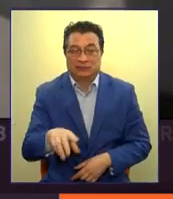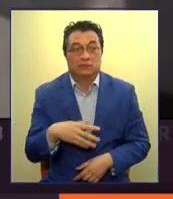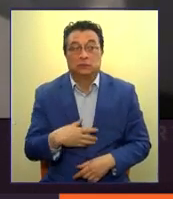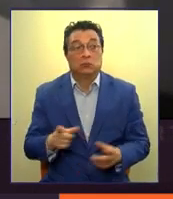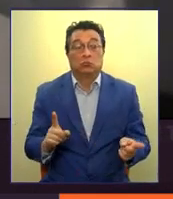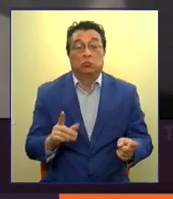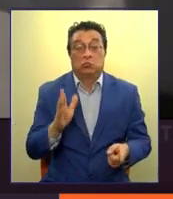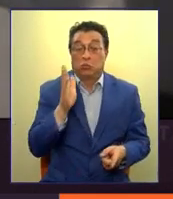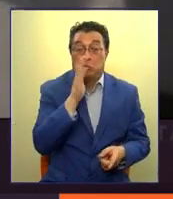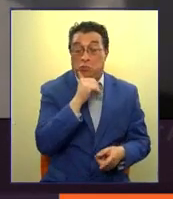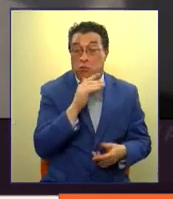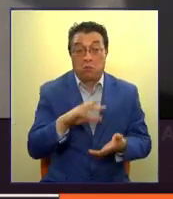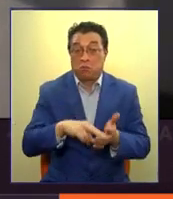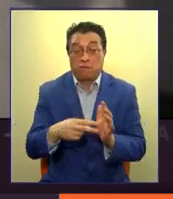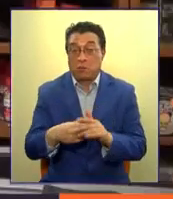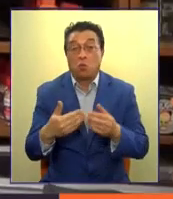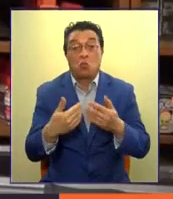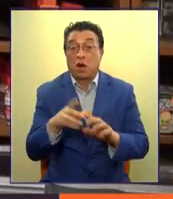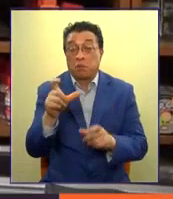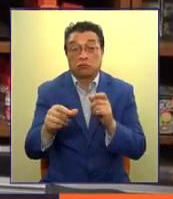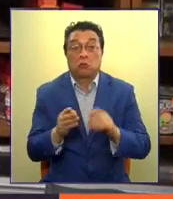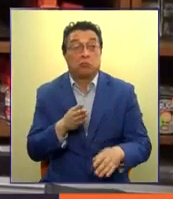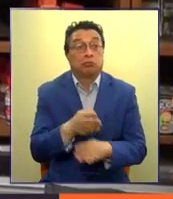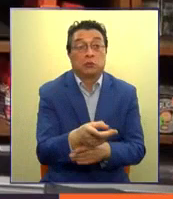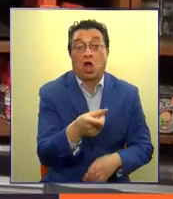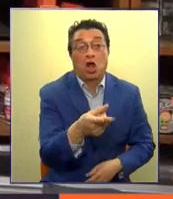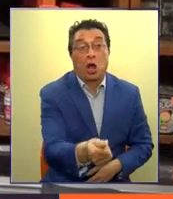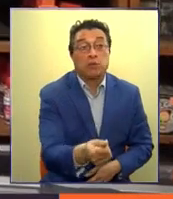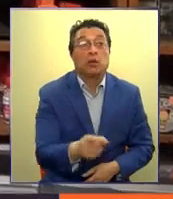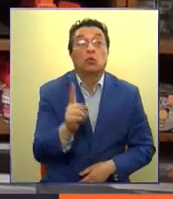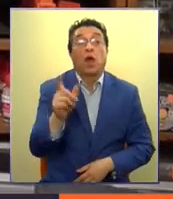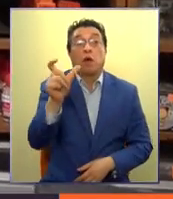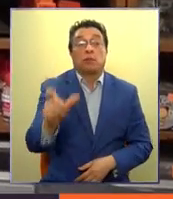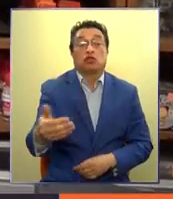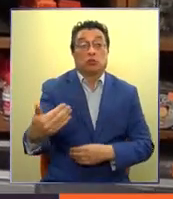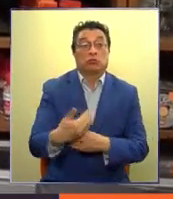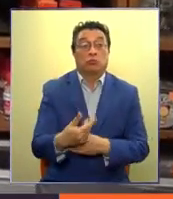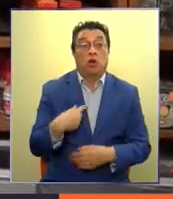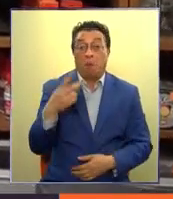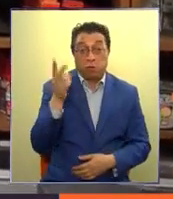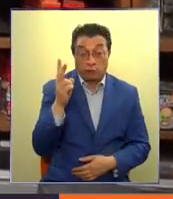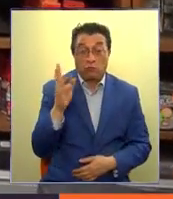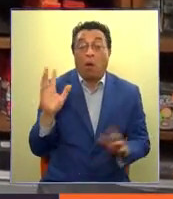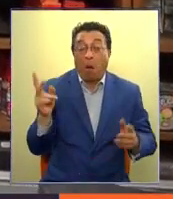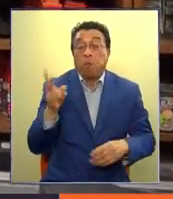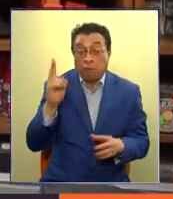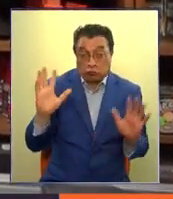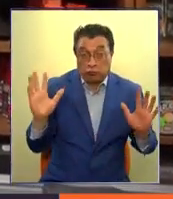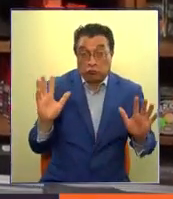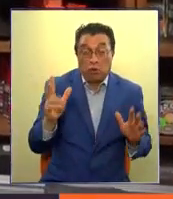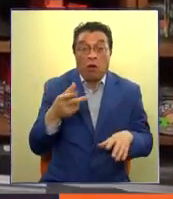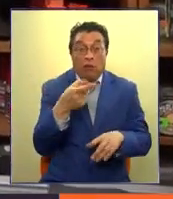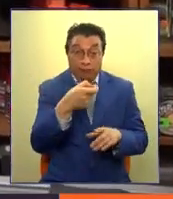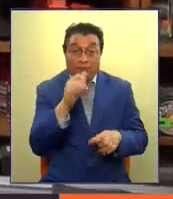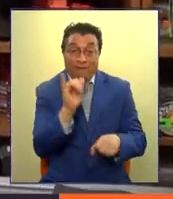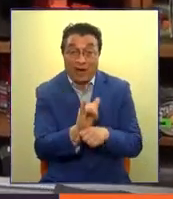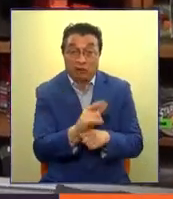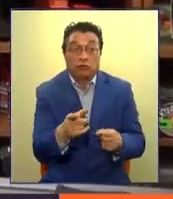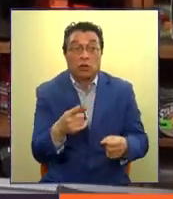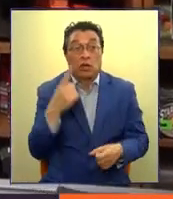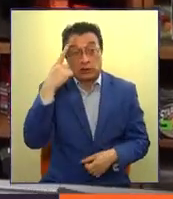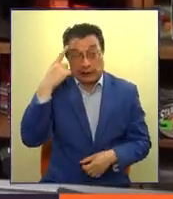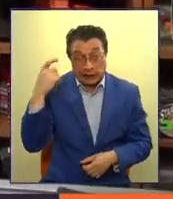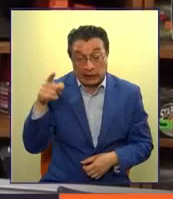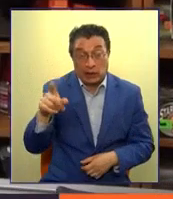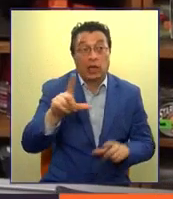ninguna limitación, como cualquier persona. Si alguien me dijera que prohíban los fogueos, prohíban los fogueos. Si creen que eso va a